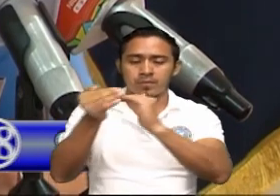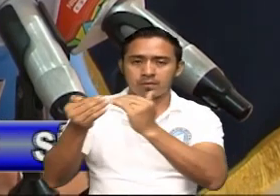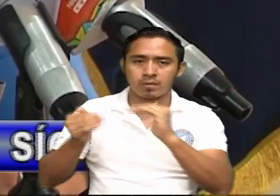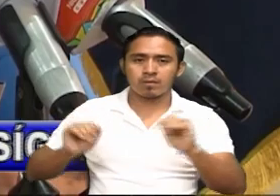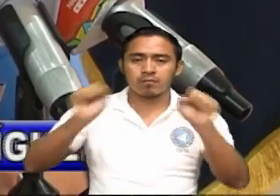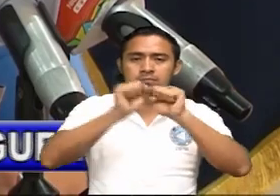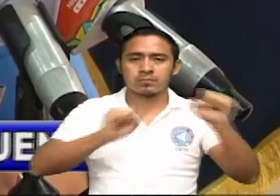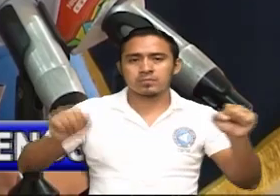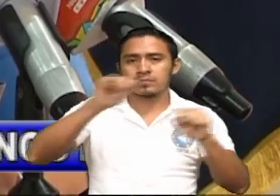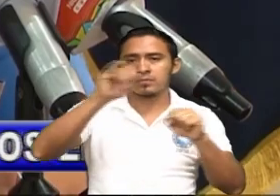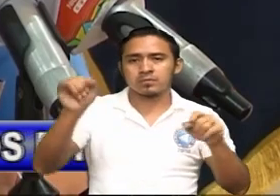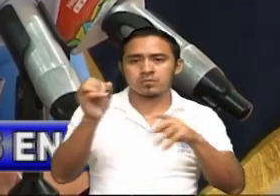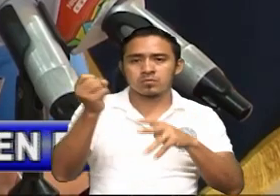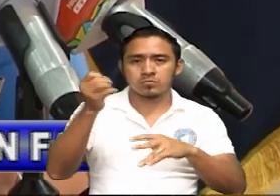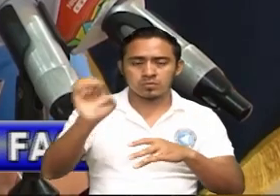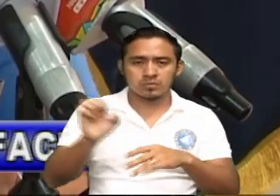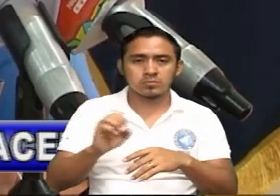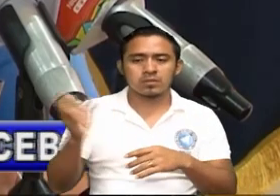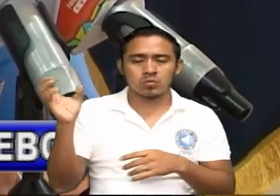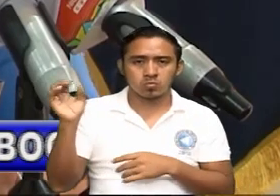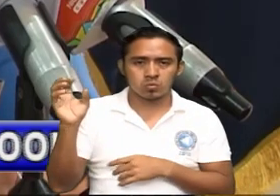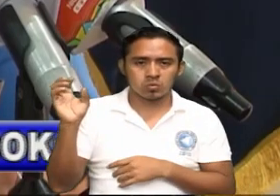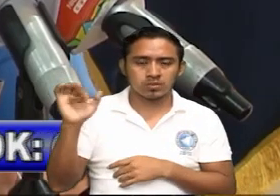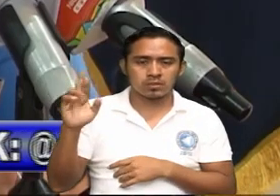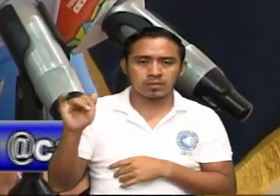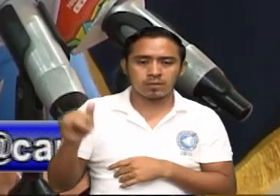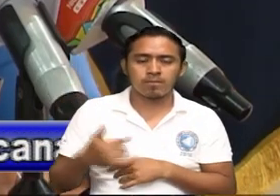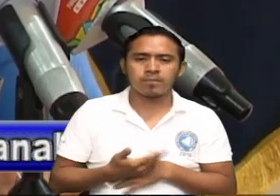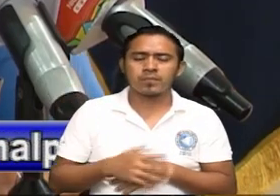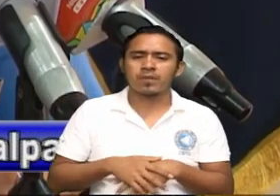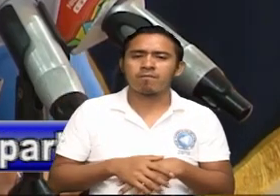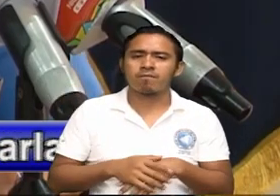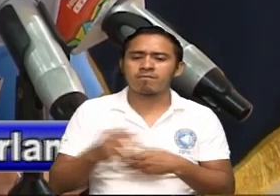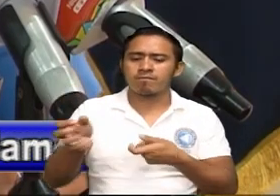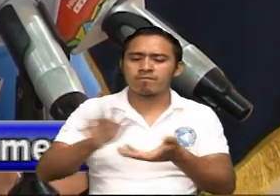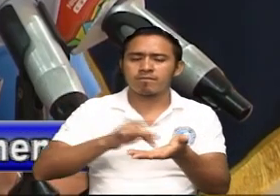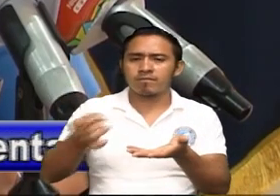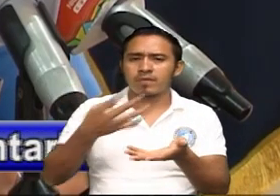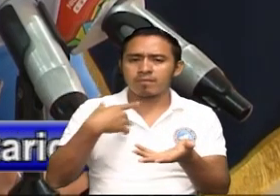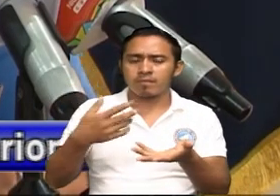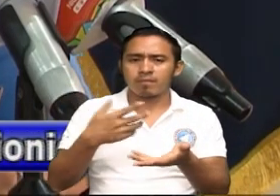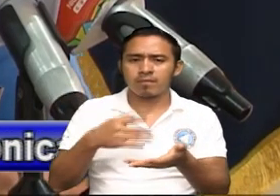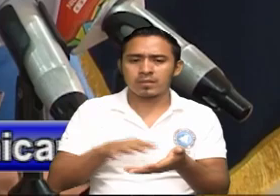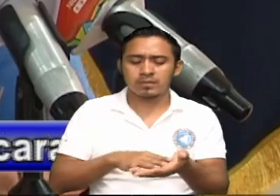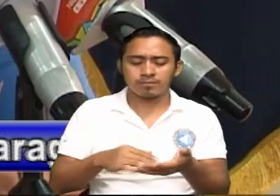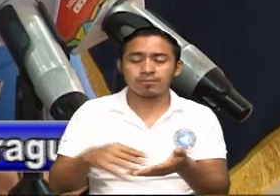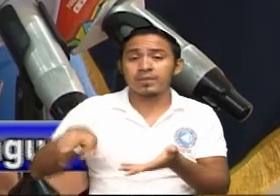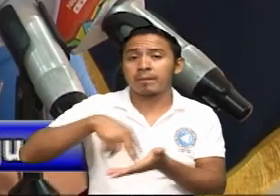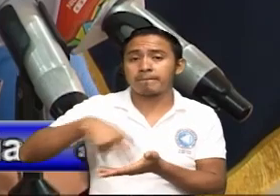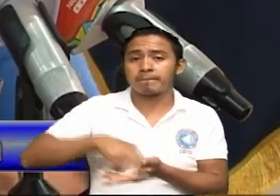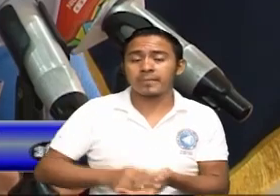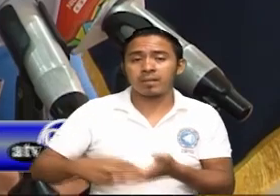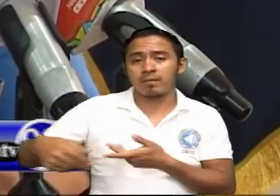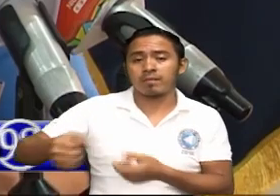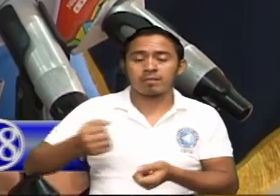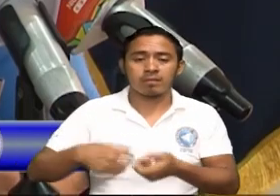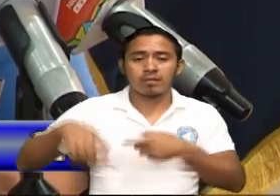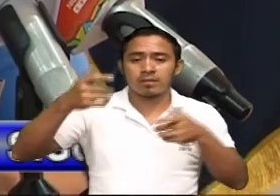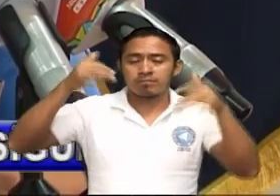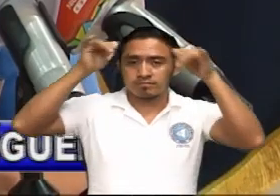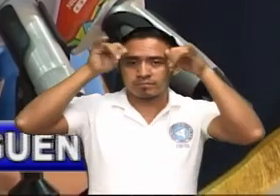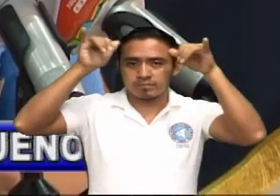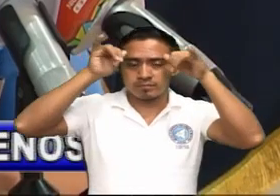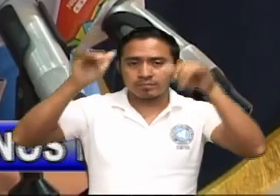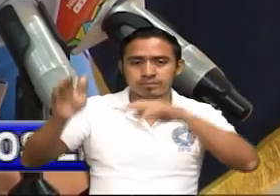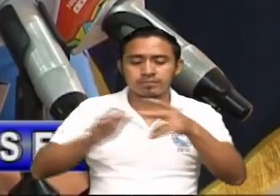José Oriental, sector de la Farmacia Gurdián, Baile de las Vacas. Iglesia de